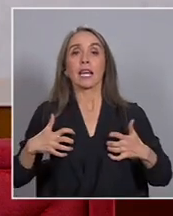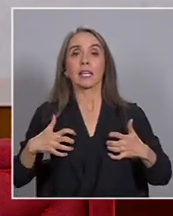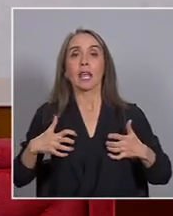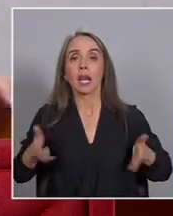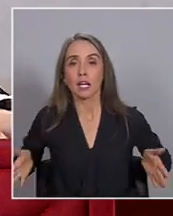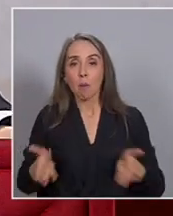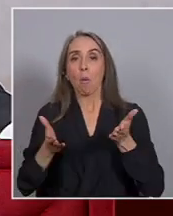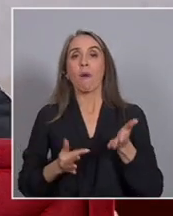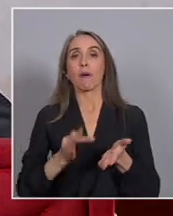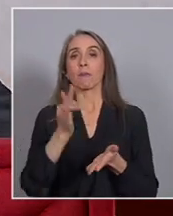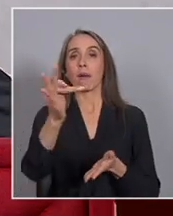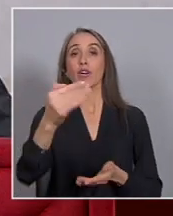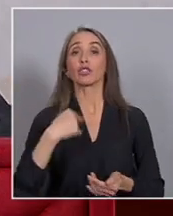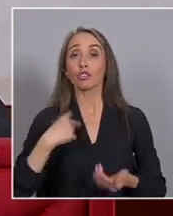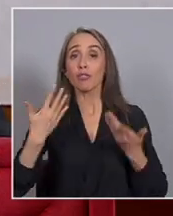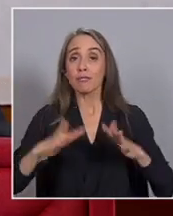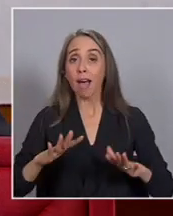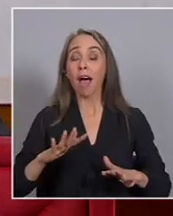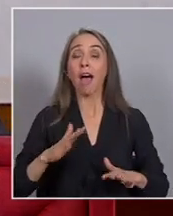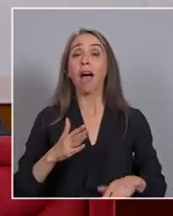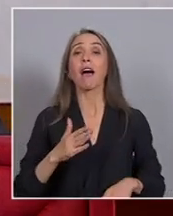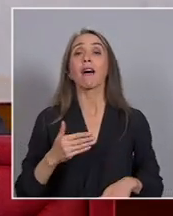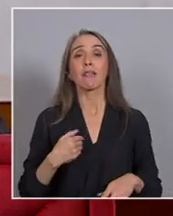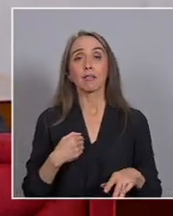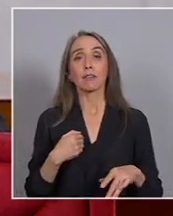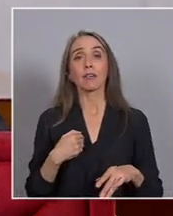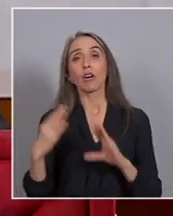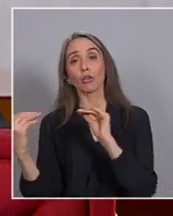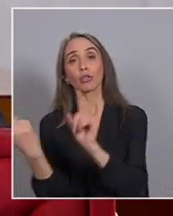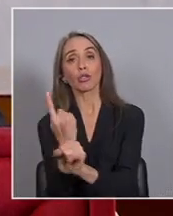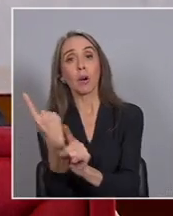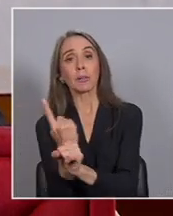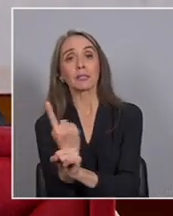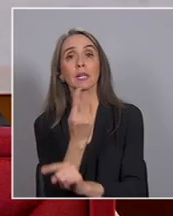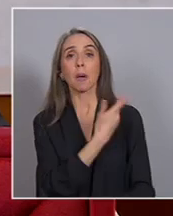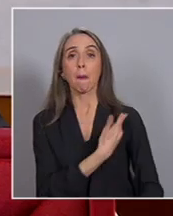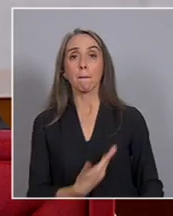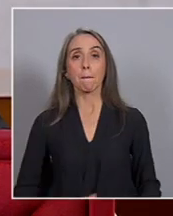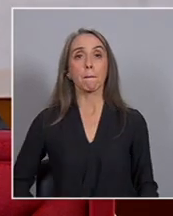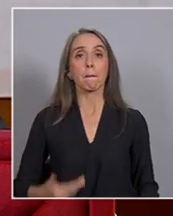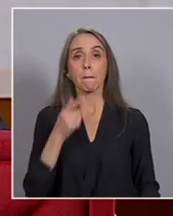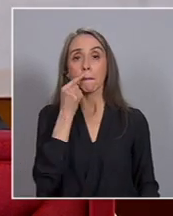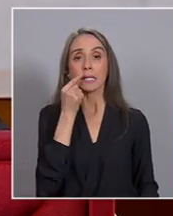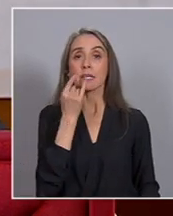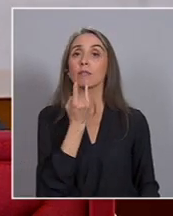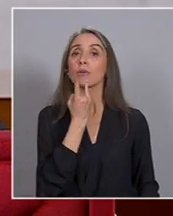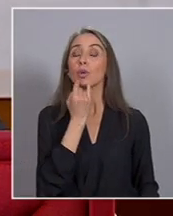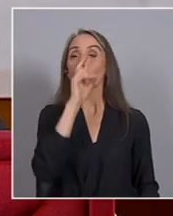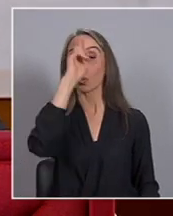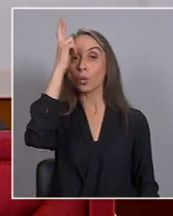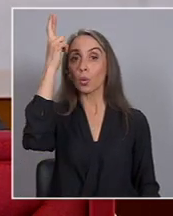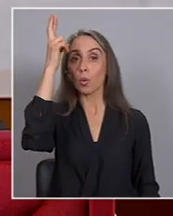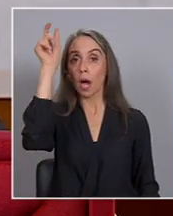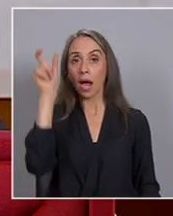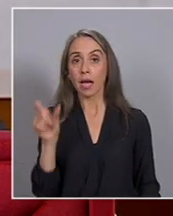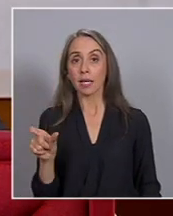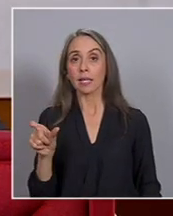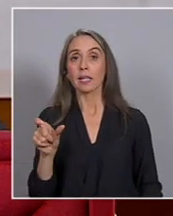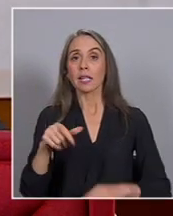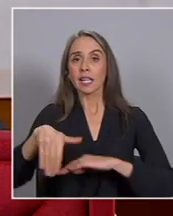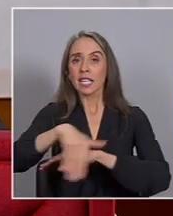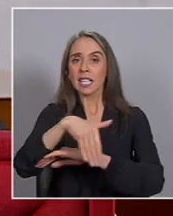adelante. Tuve la oportunidad de conversar con el presidente de Uruguay, Lacalle